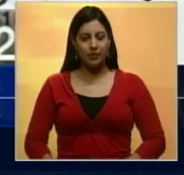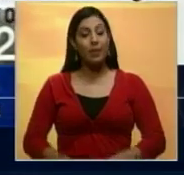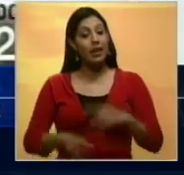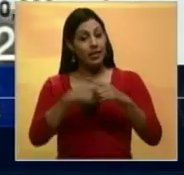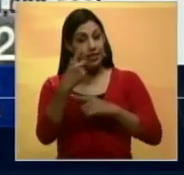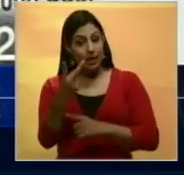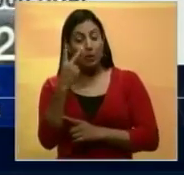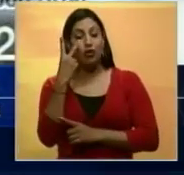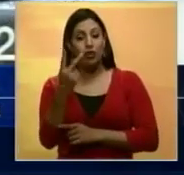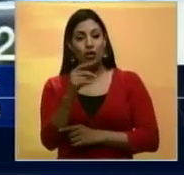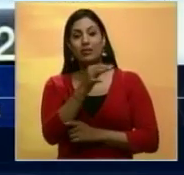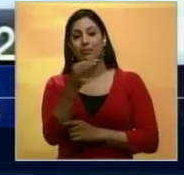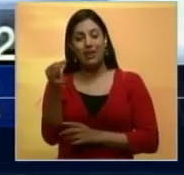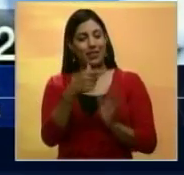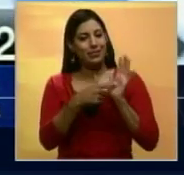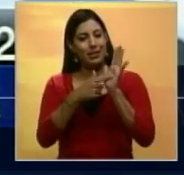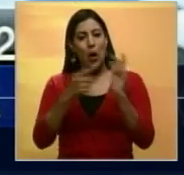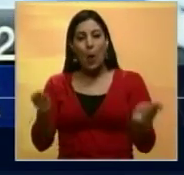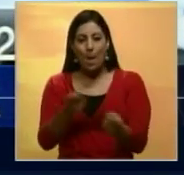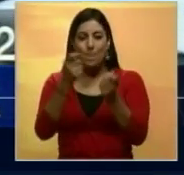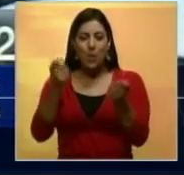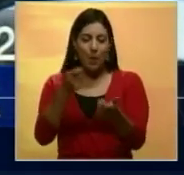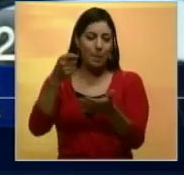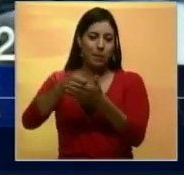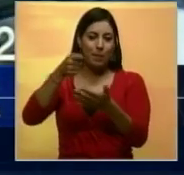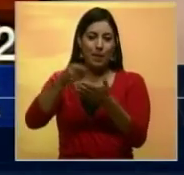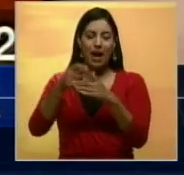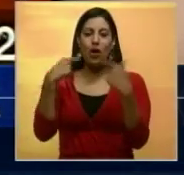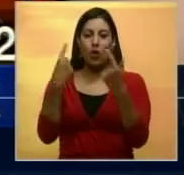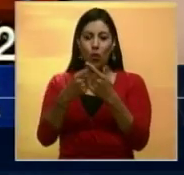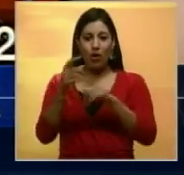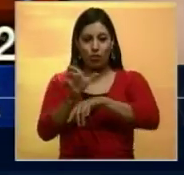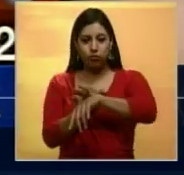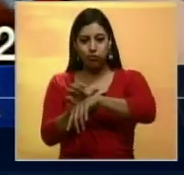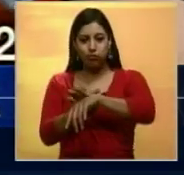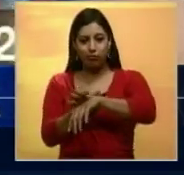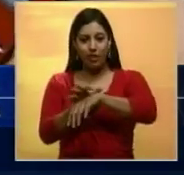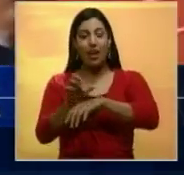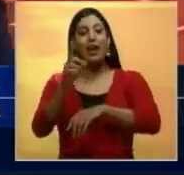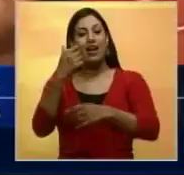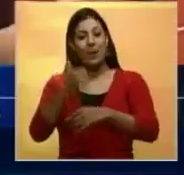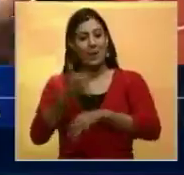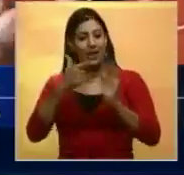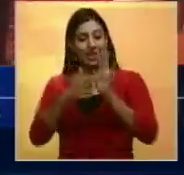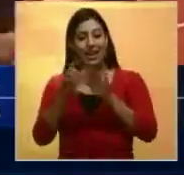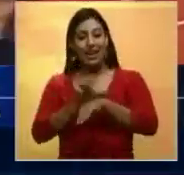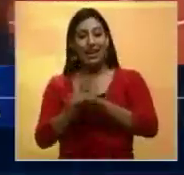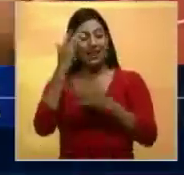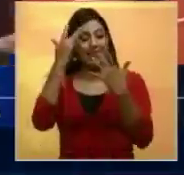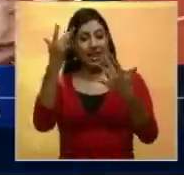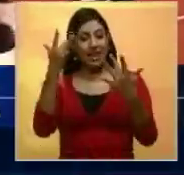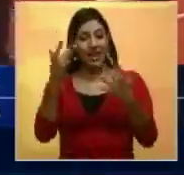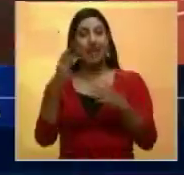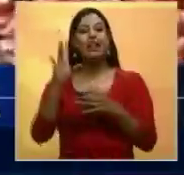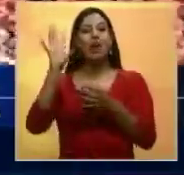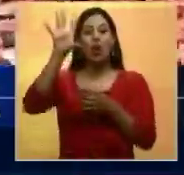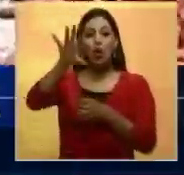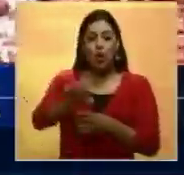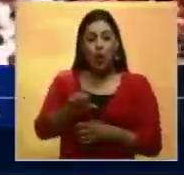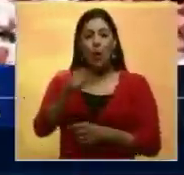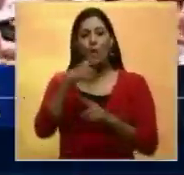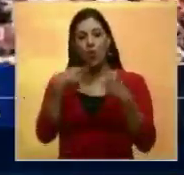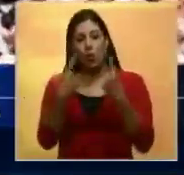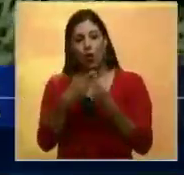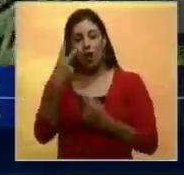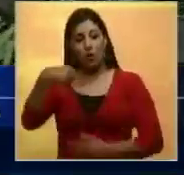Luego de 2 exitosas y lucrativas campañas de financiamiento colectivo en Kickstarter, la pionera de los relojes inteligentes es adquirida por